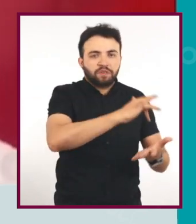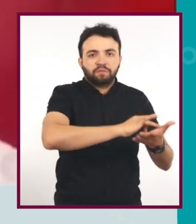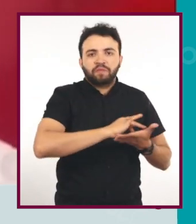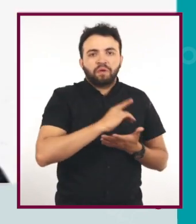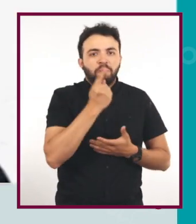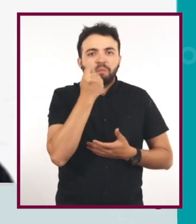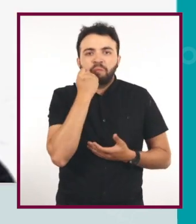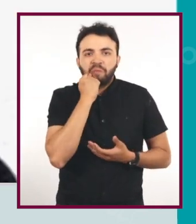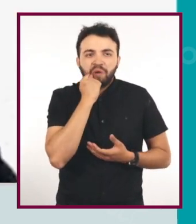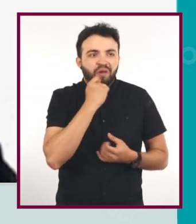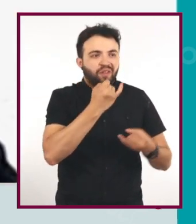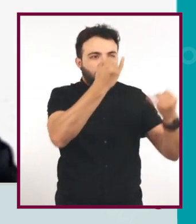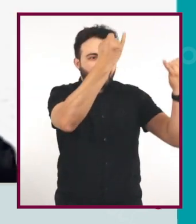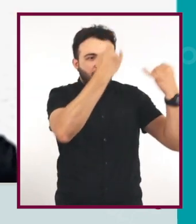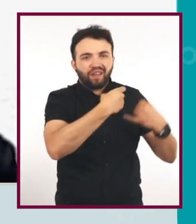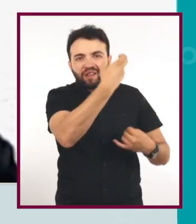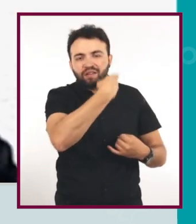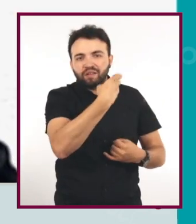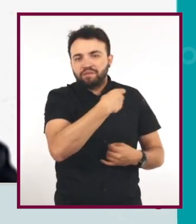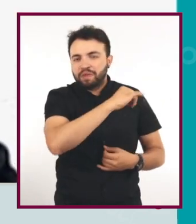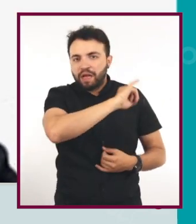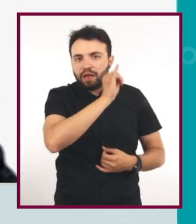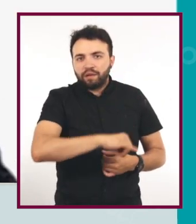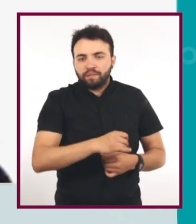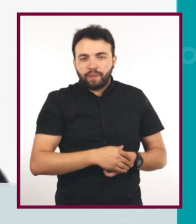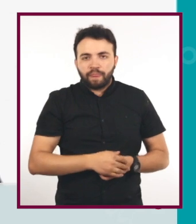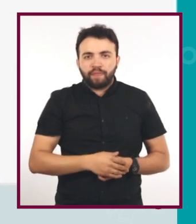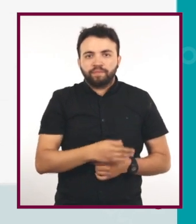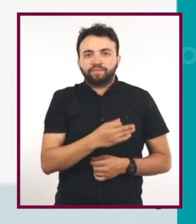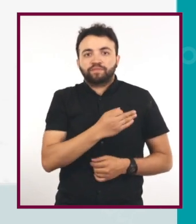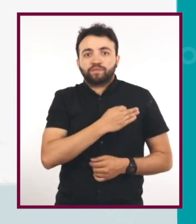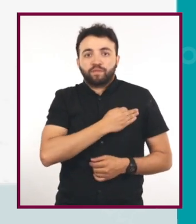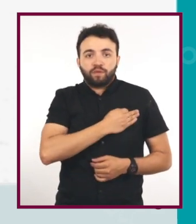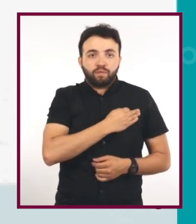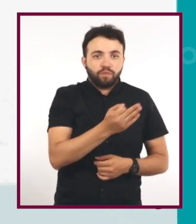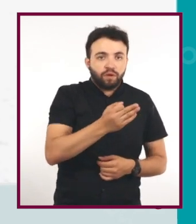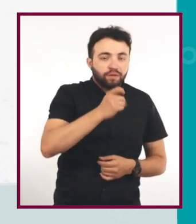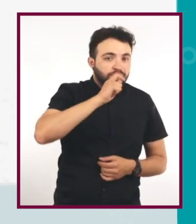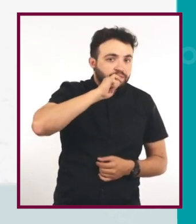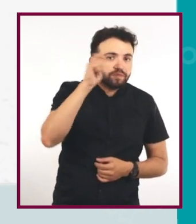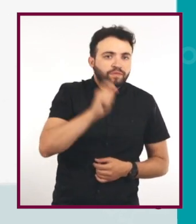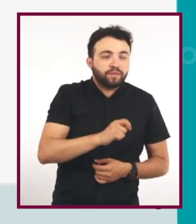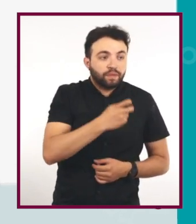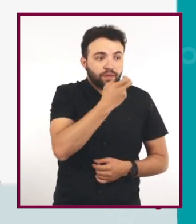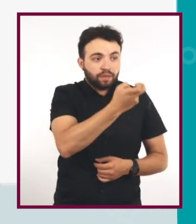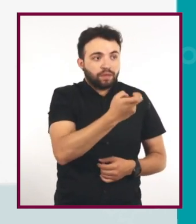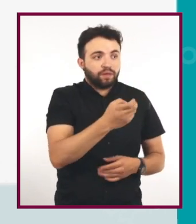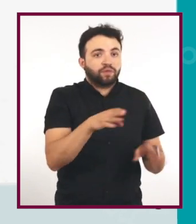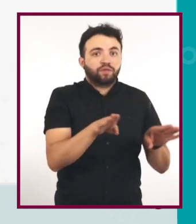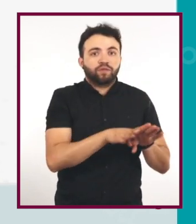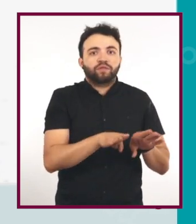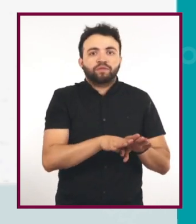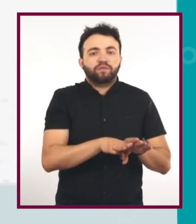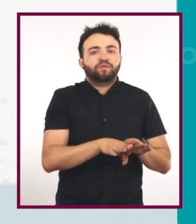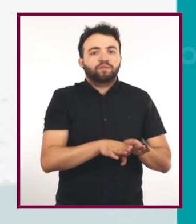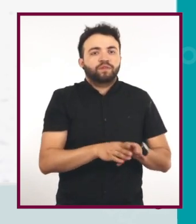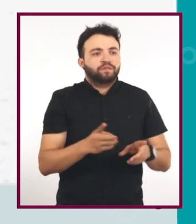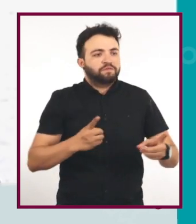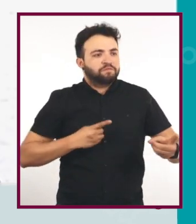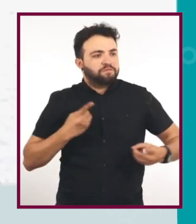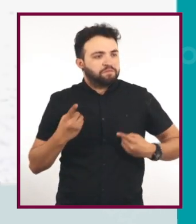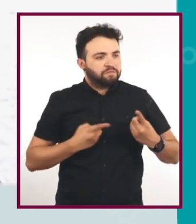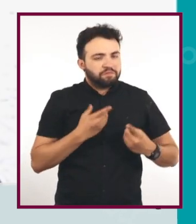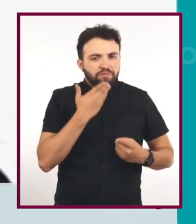juzgar. Bueno, un buen amigo es aquella persona con la que te puedes divertir sanamente y sabes que le puedes contar